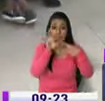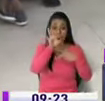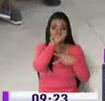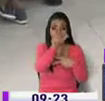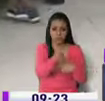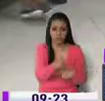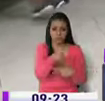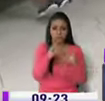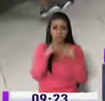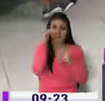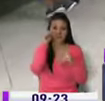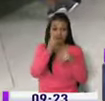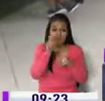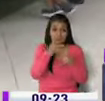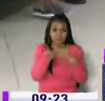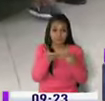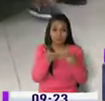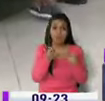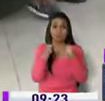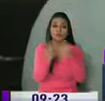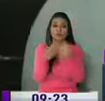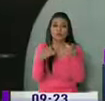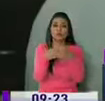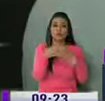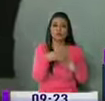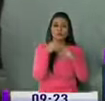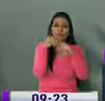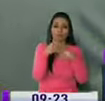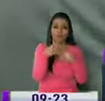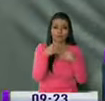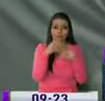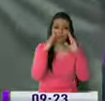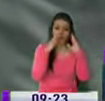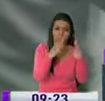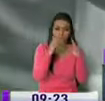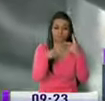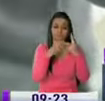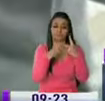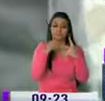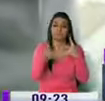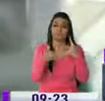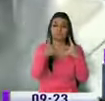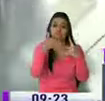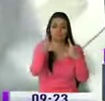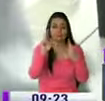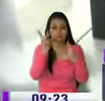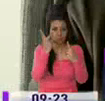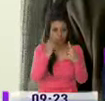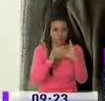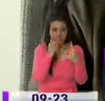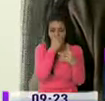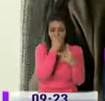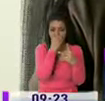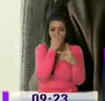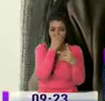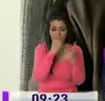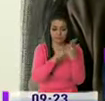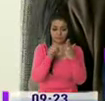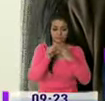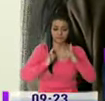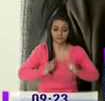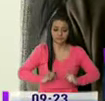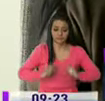paciente vulnerable que esté en los grupos prioritarios. Después vendrá una segunda fase. El Ministerio de Salud